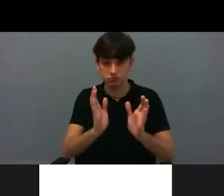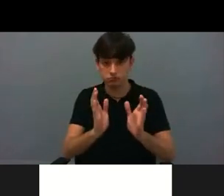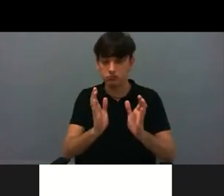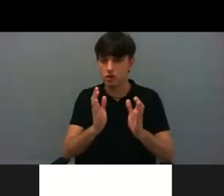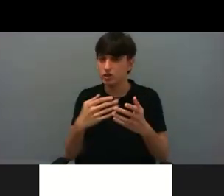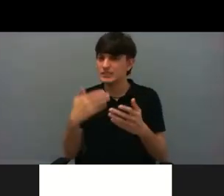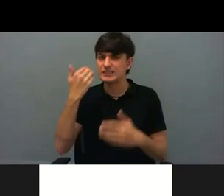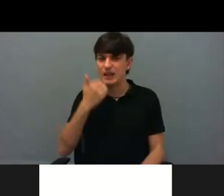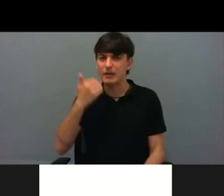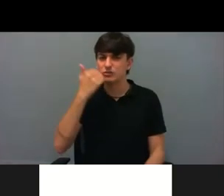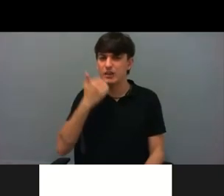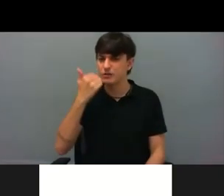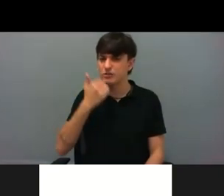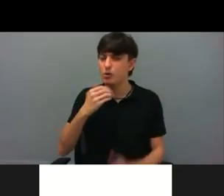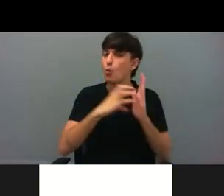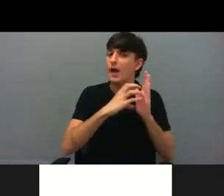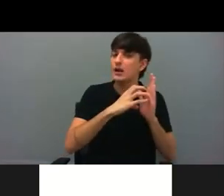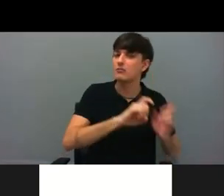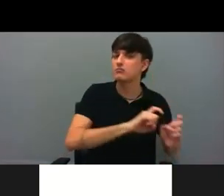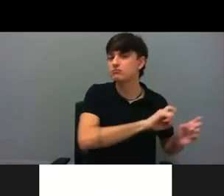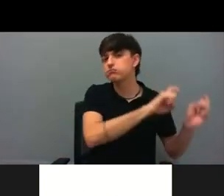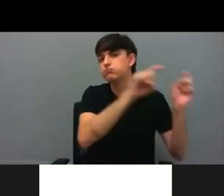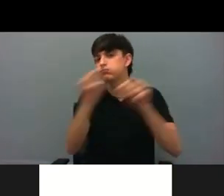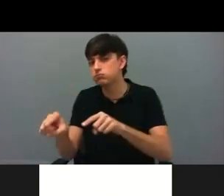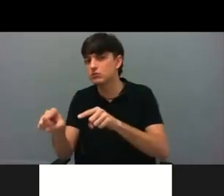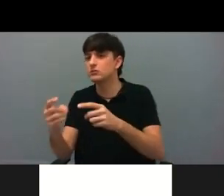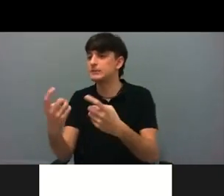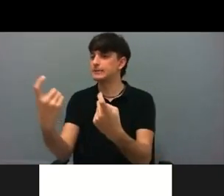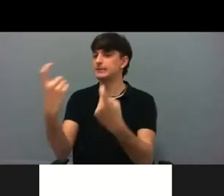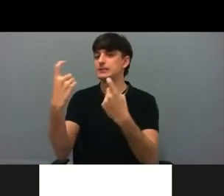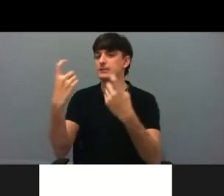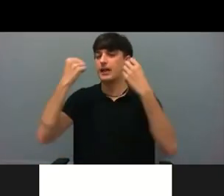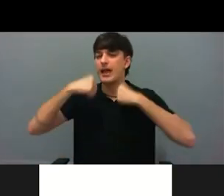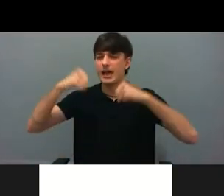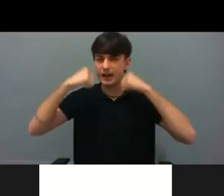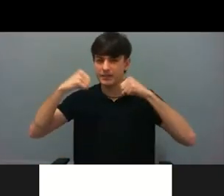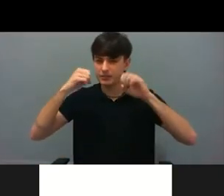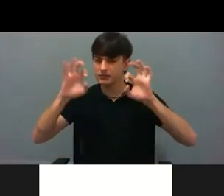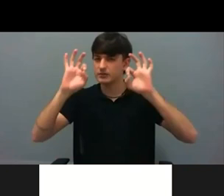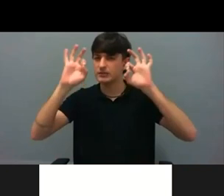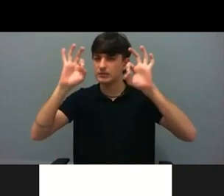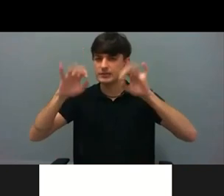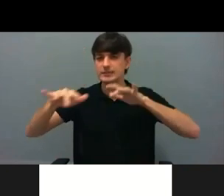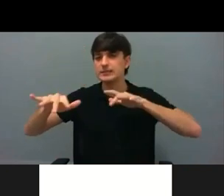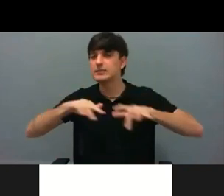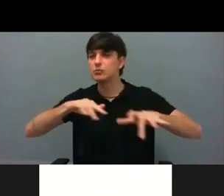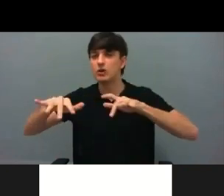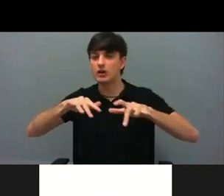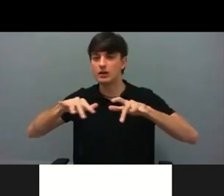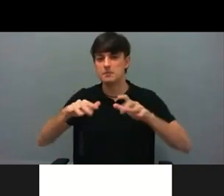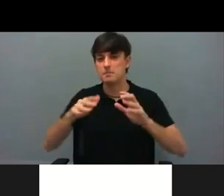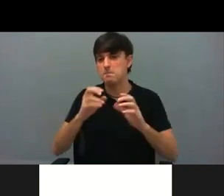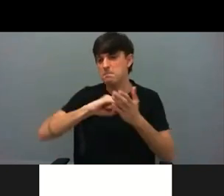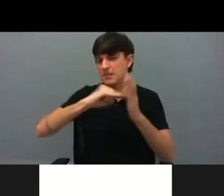todos los sábados desde Cuenca nos enseñaba ejercicios para estimular a Edu. Hacíamos el método Boita, bueno,